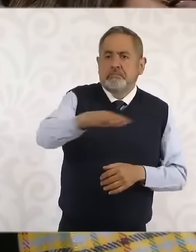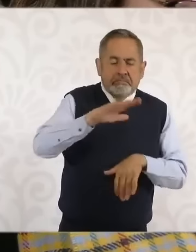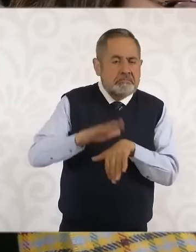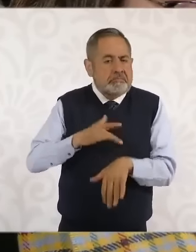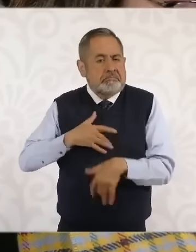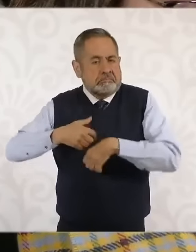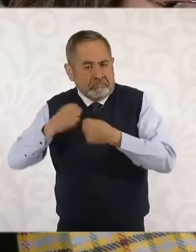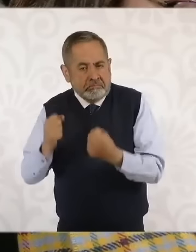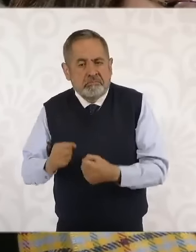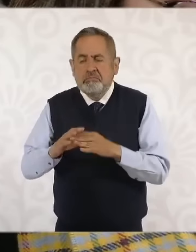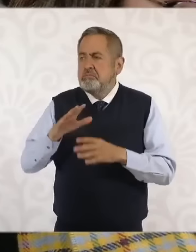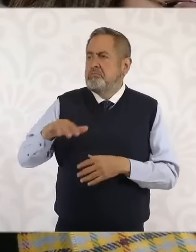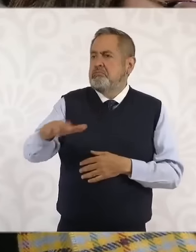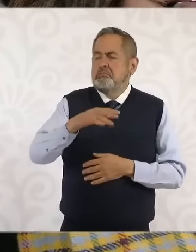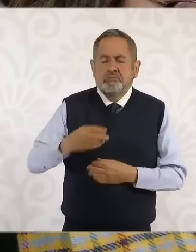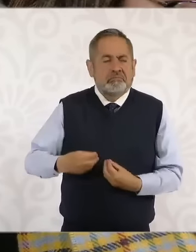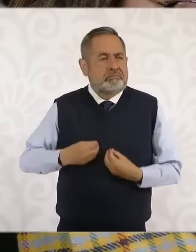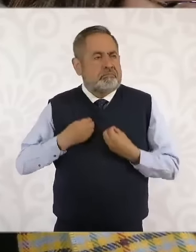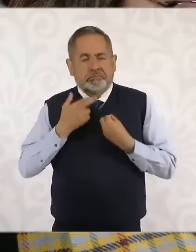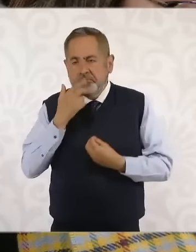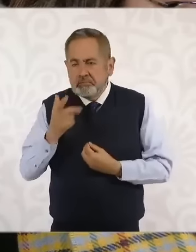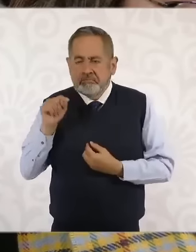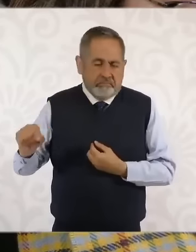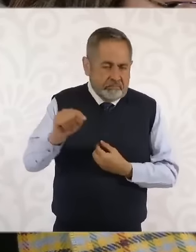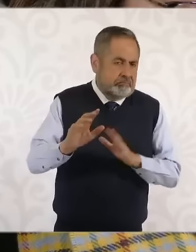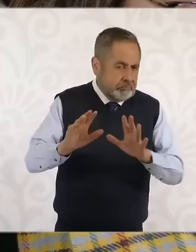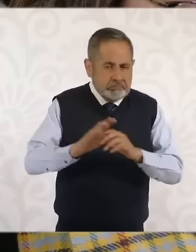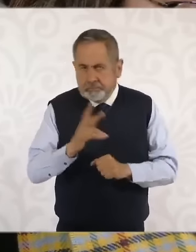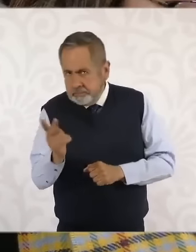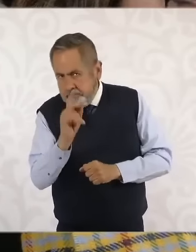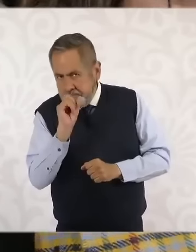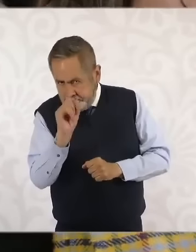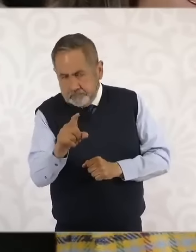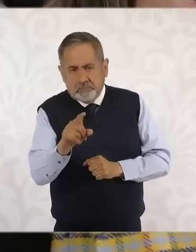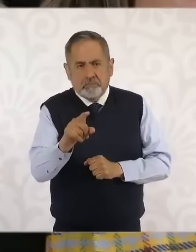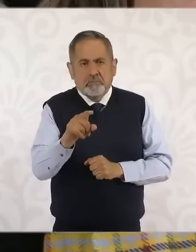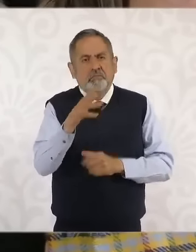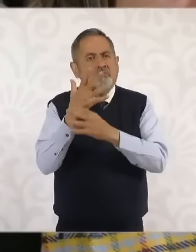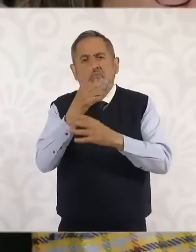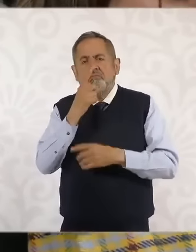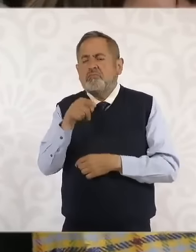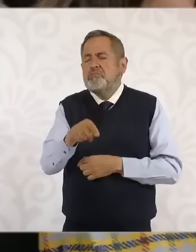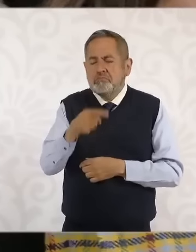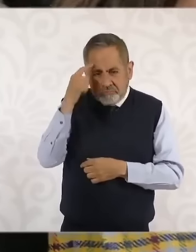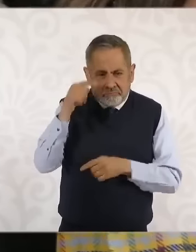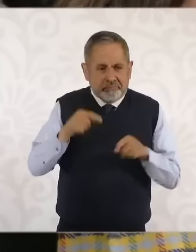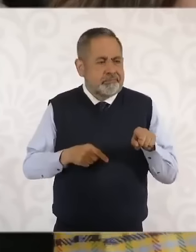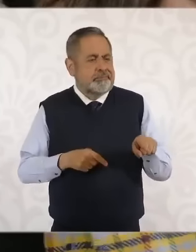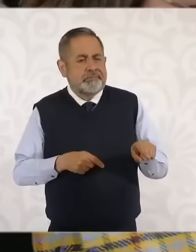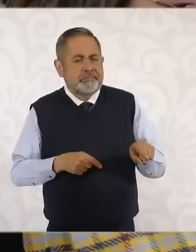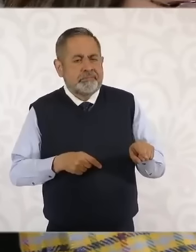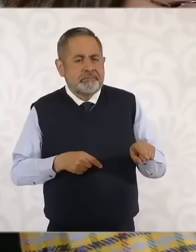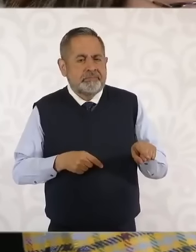los habitantes de México y las principales ciudades del país. Presidente, en ese sentido también había dicho que se habían bloqueado pues también